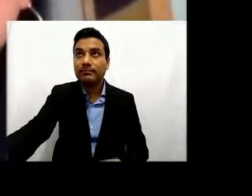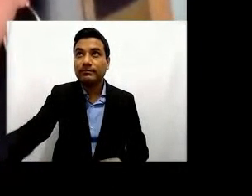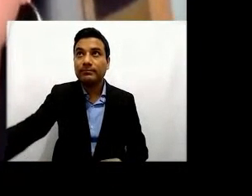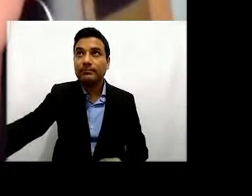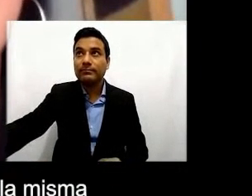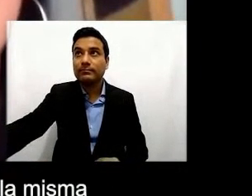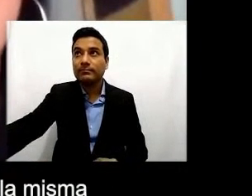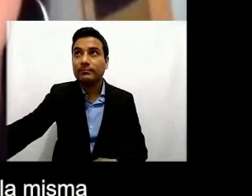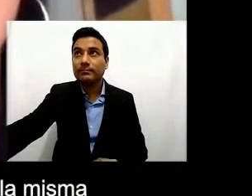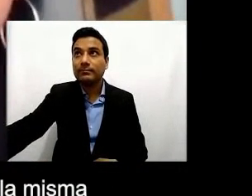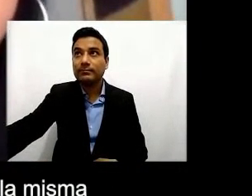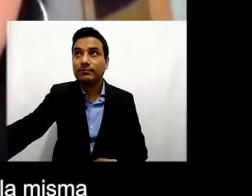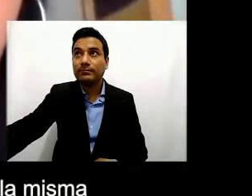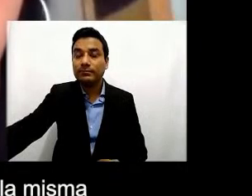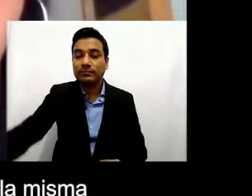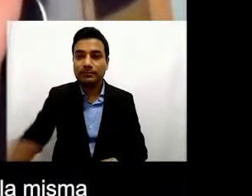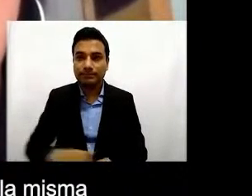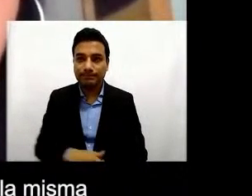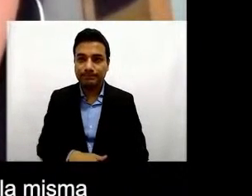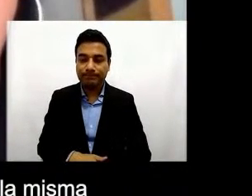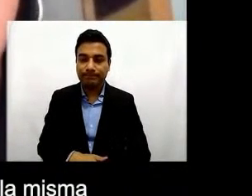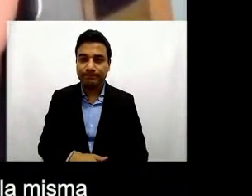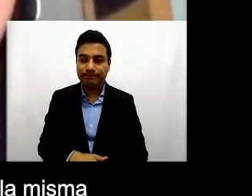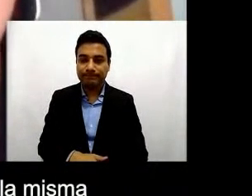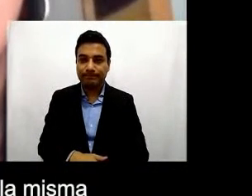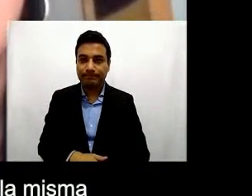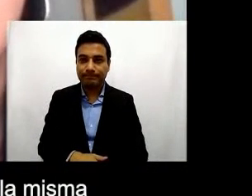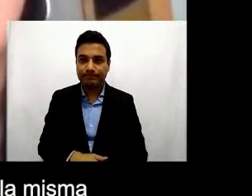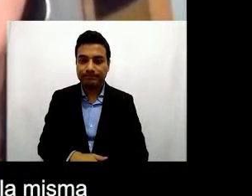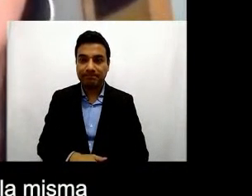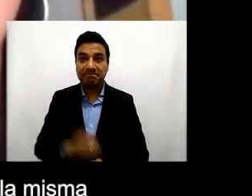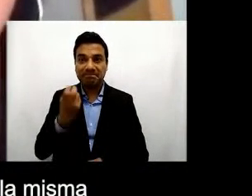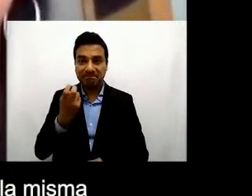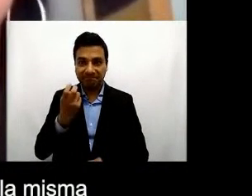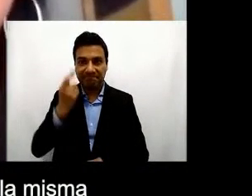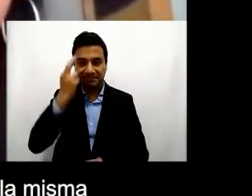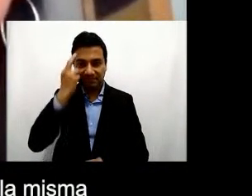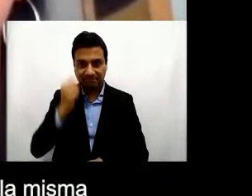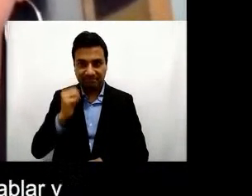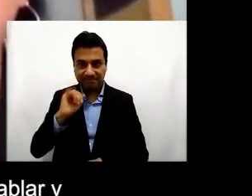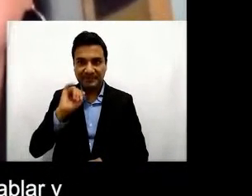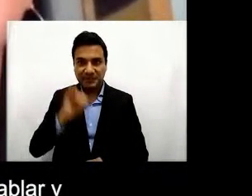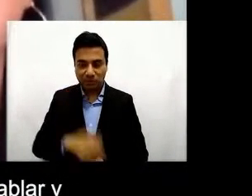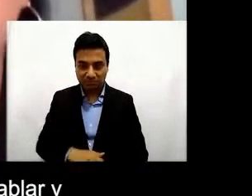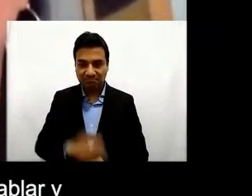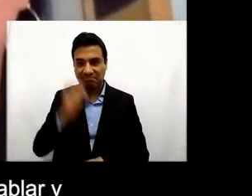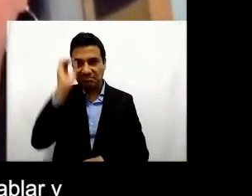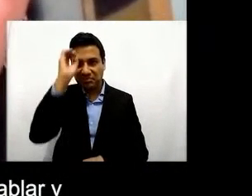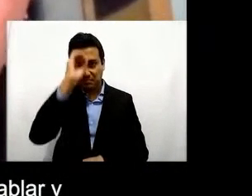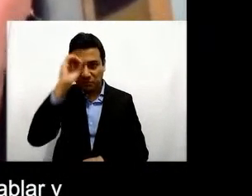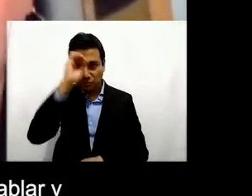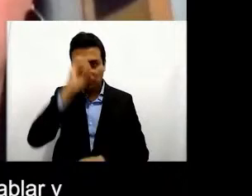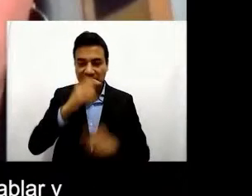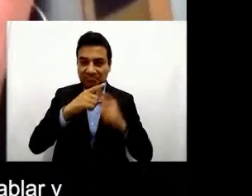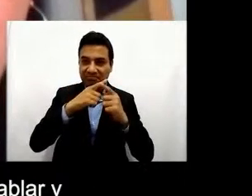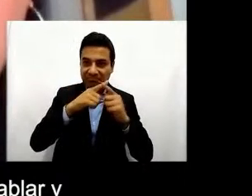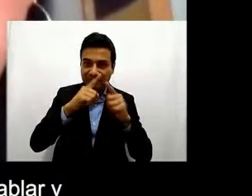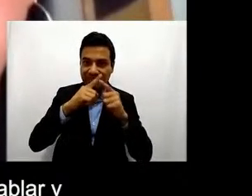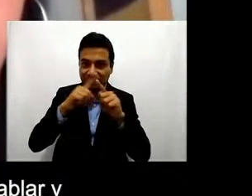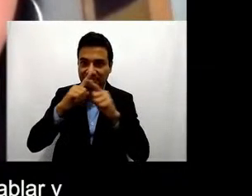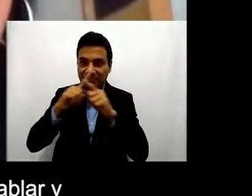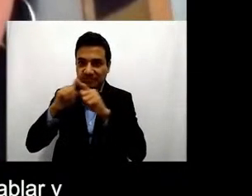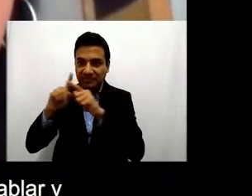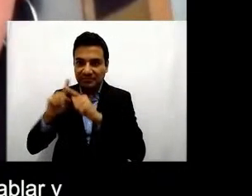que todos contestáramos un poco la misma pregunta, ¿no? Para entender los matices distintos y las lentes de lo de cual cada